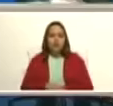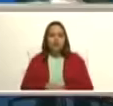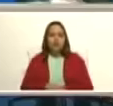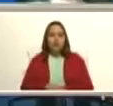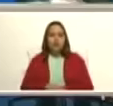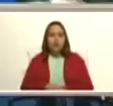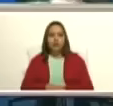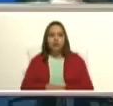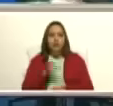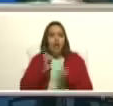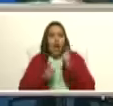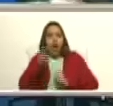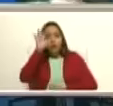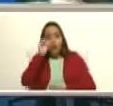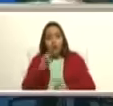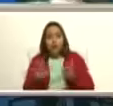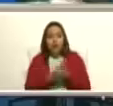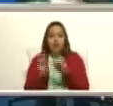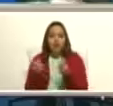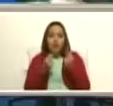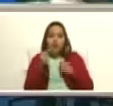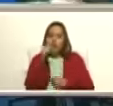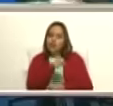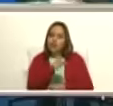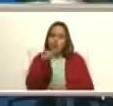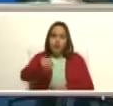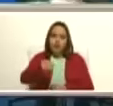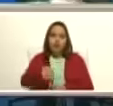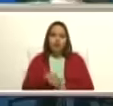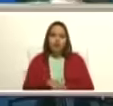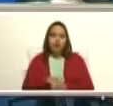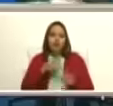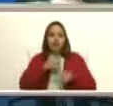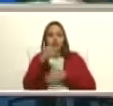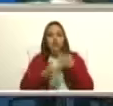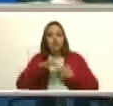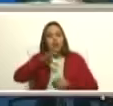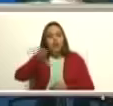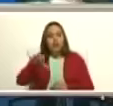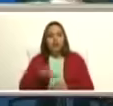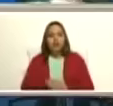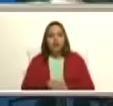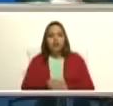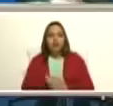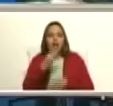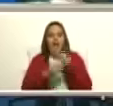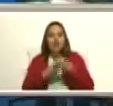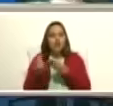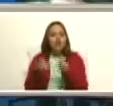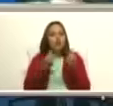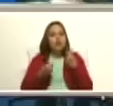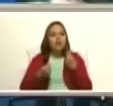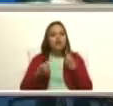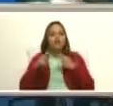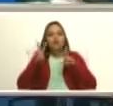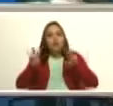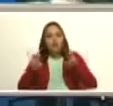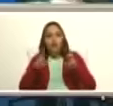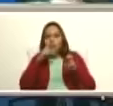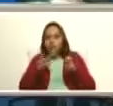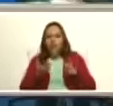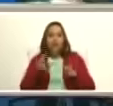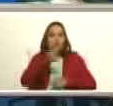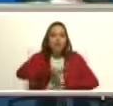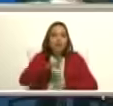Y si algo hemos aprendido en economía es eso, hoy por hoy. Un proyecto de país, sí, construir una economía nueva, no dependiente del